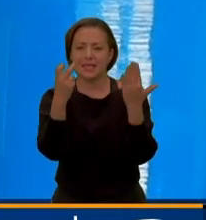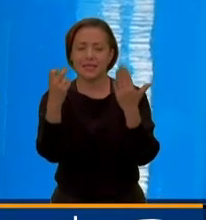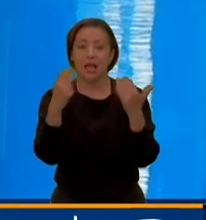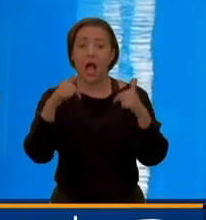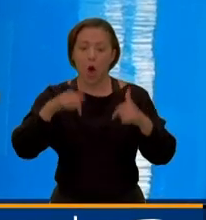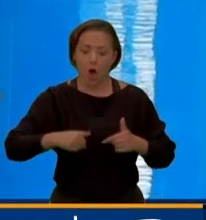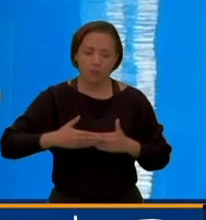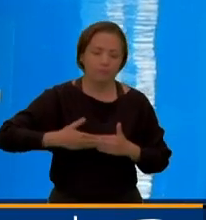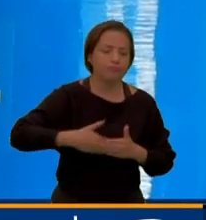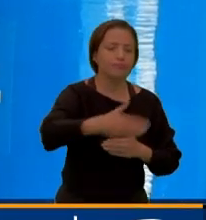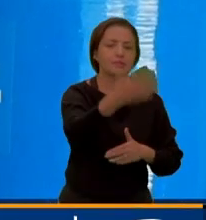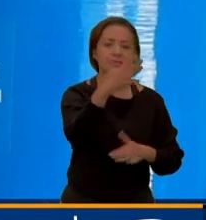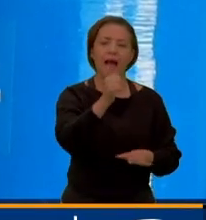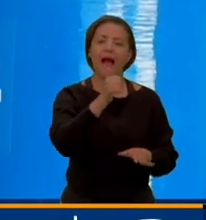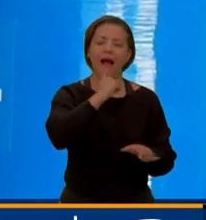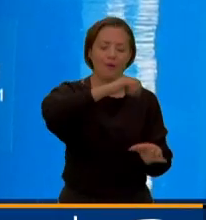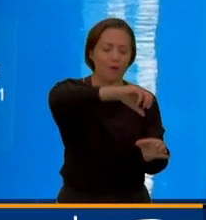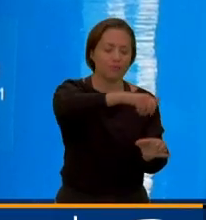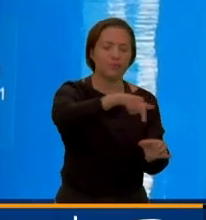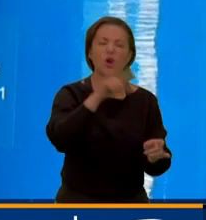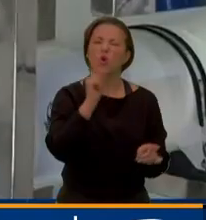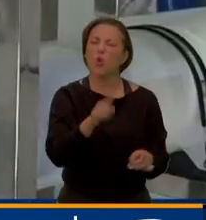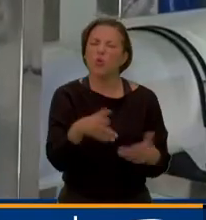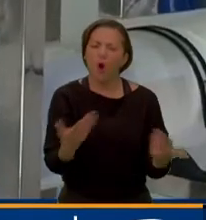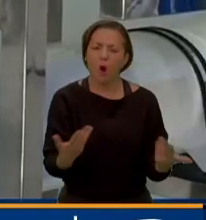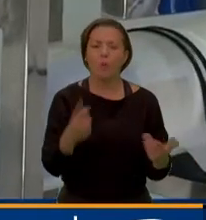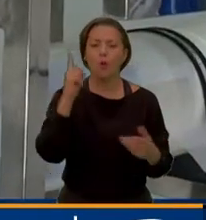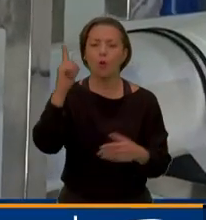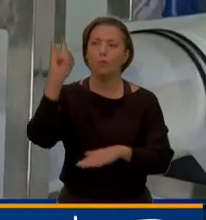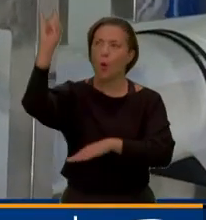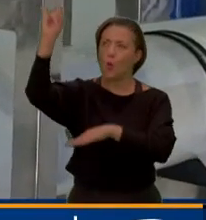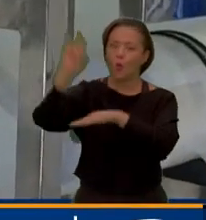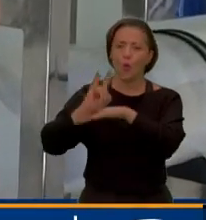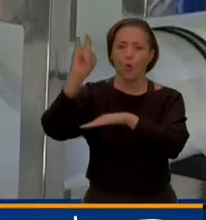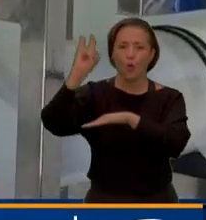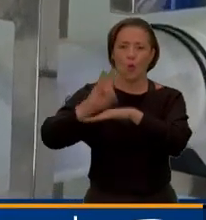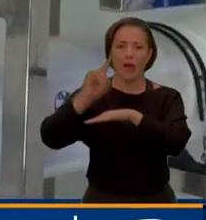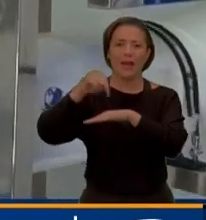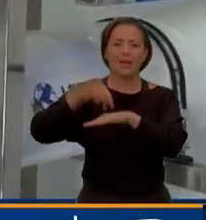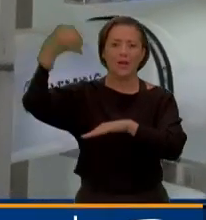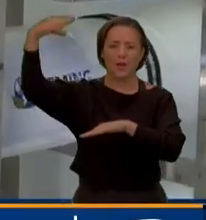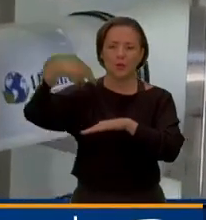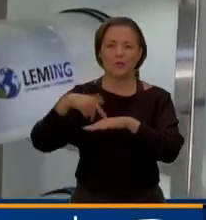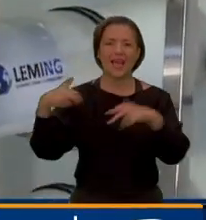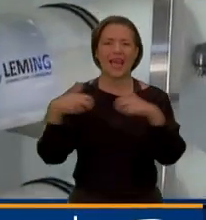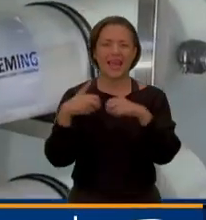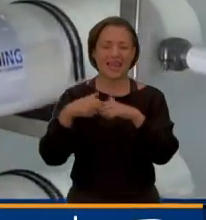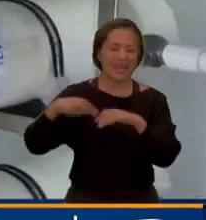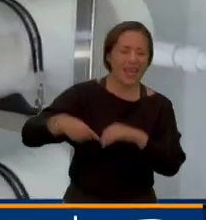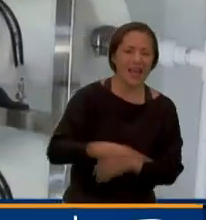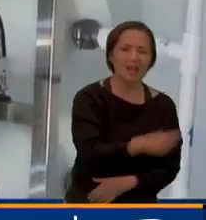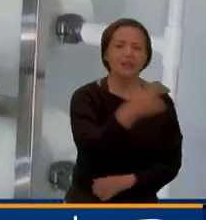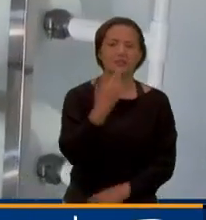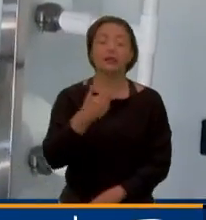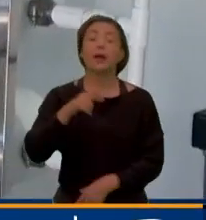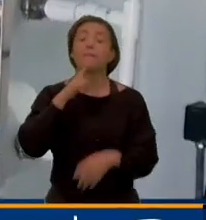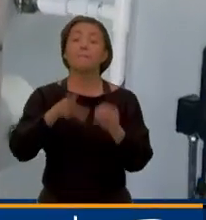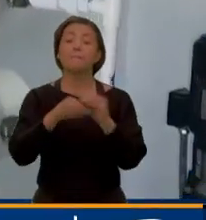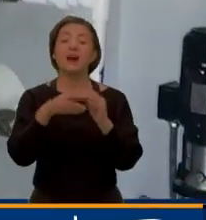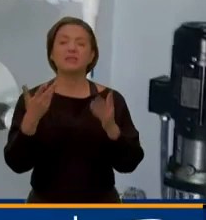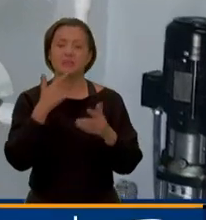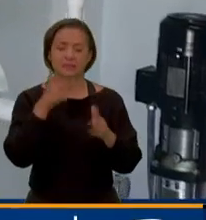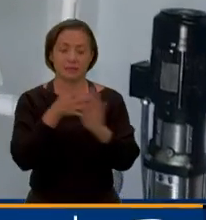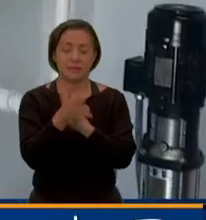potable. Todo esto ocurre gracias a la energía solar. Han dicho además también las autoridades que en este punto se